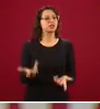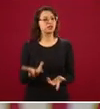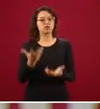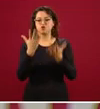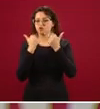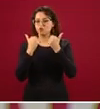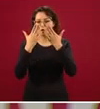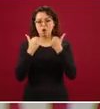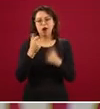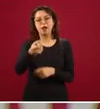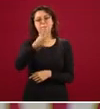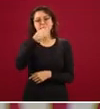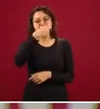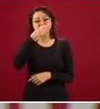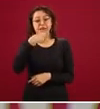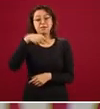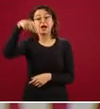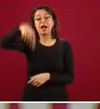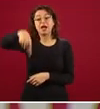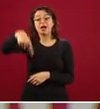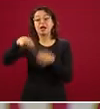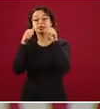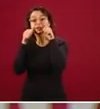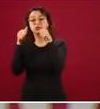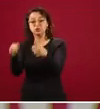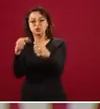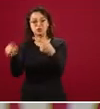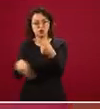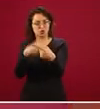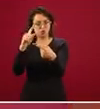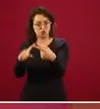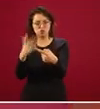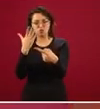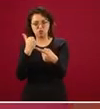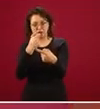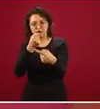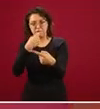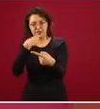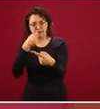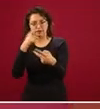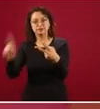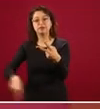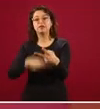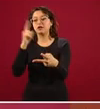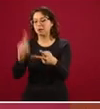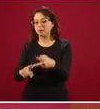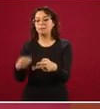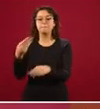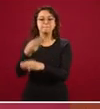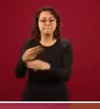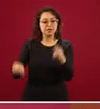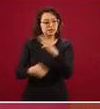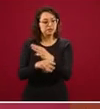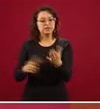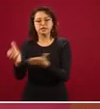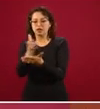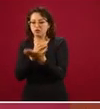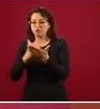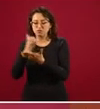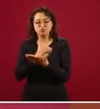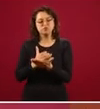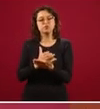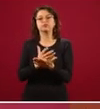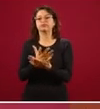de medicamentos en el punto de atención, que existía falta de material de curación y